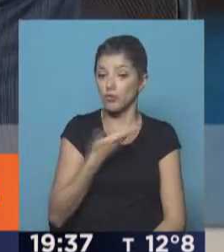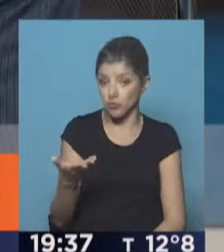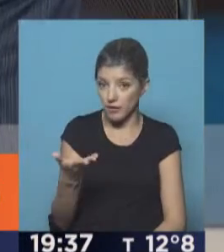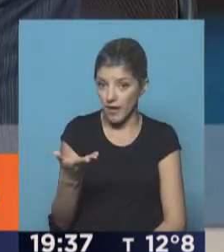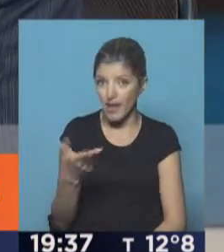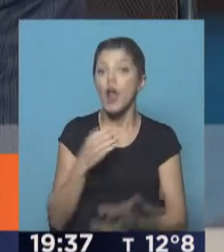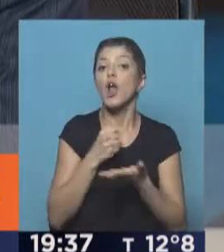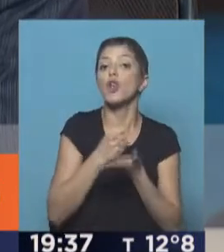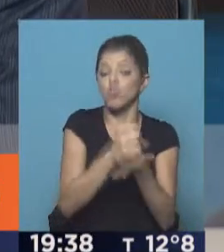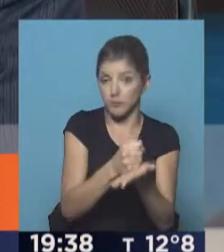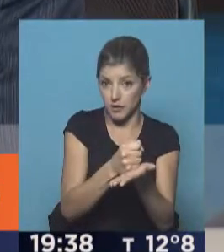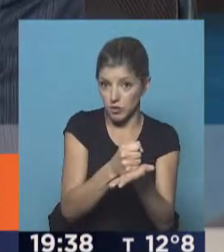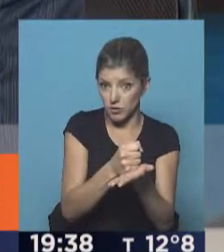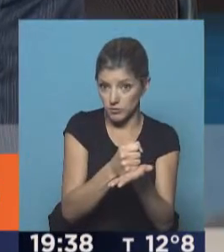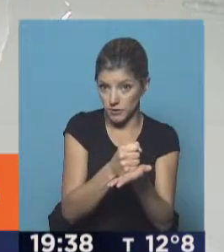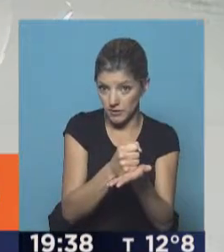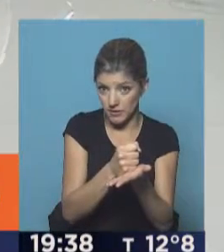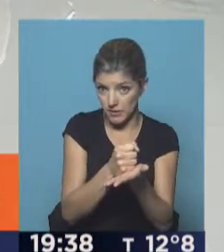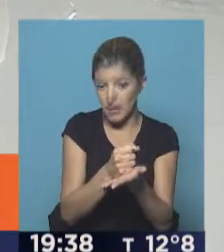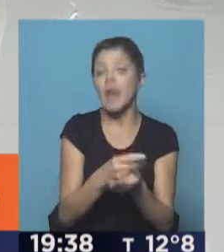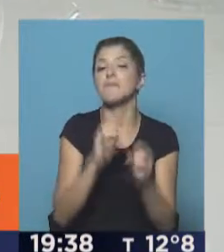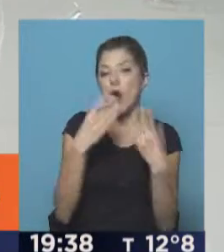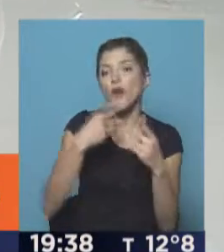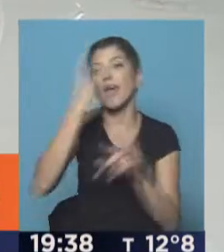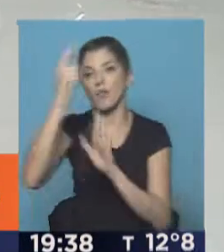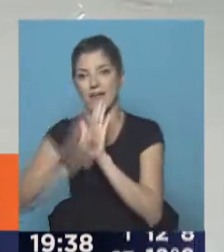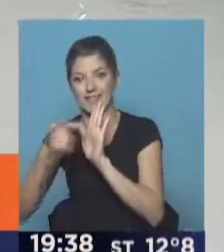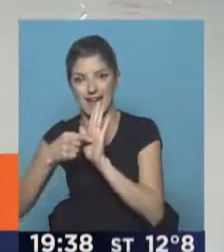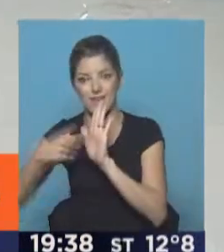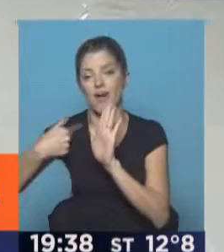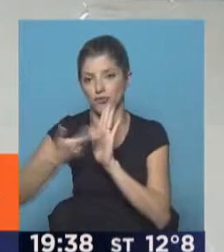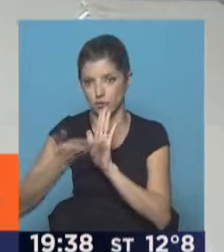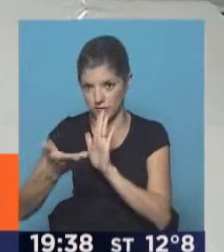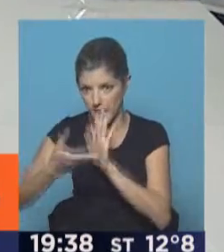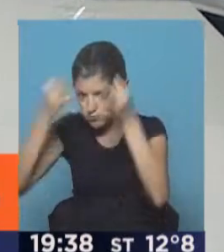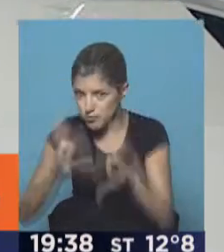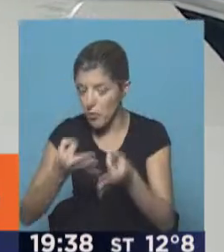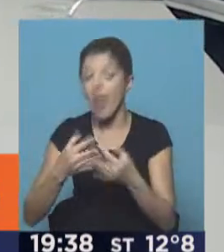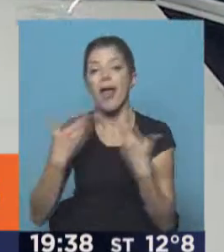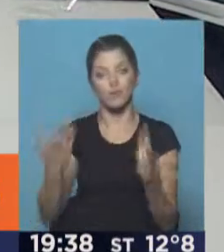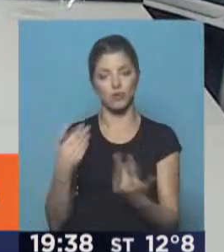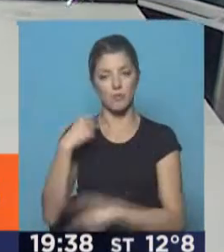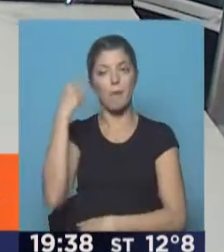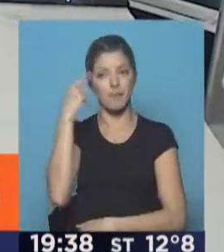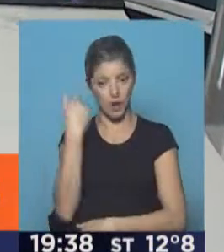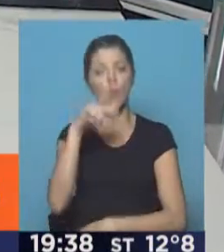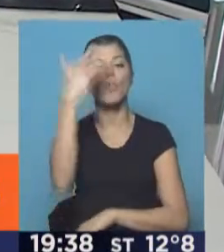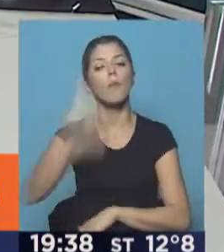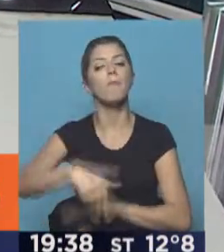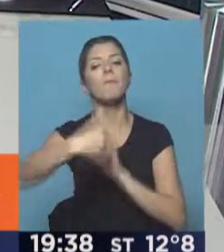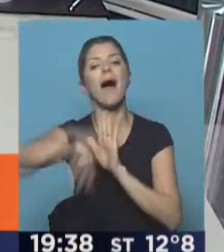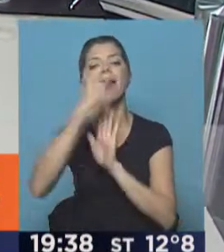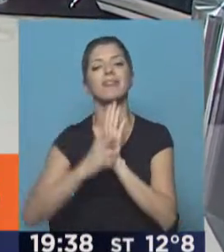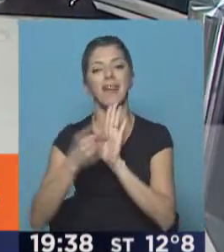los subsidios que una tarifa real. Entonces hay que ver en qué momento podemos llegar a tener una tarifa sana que refleje los